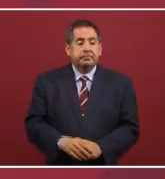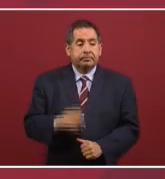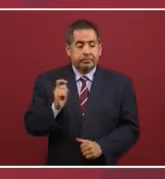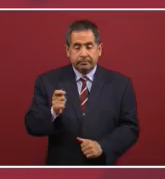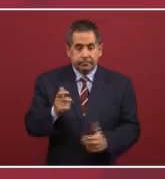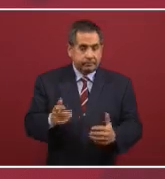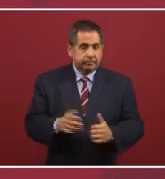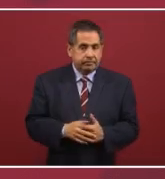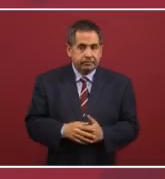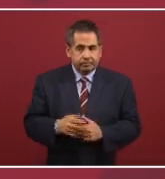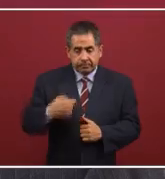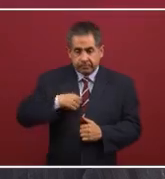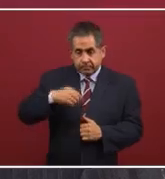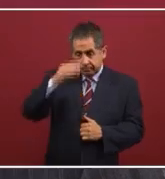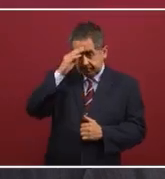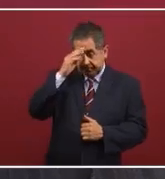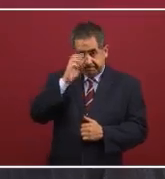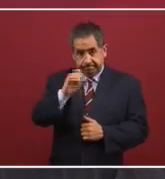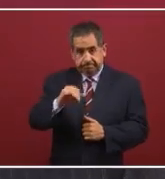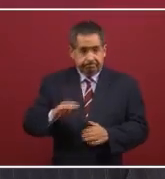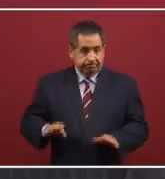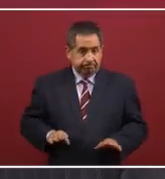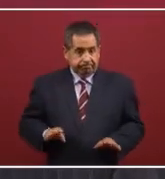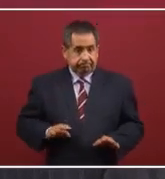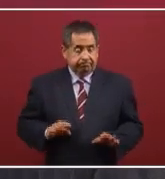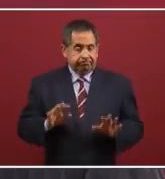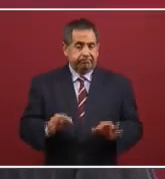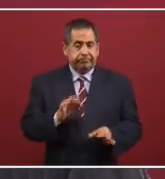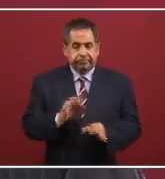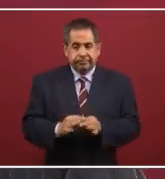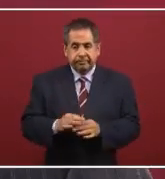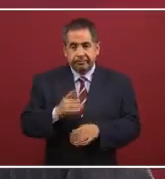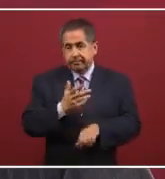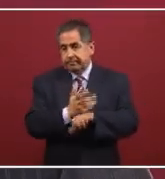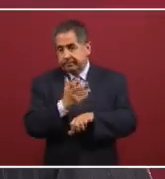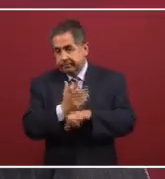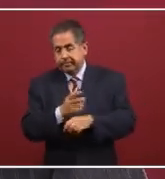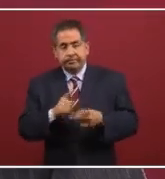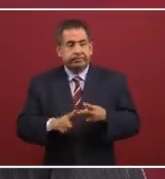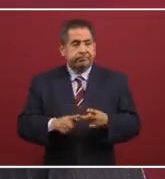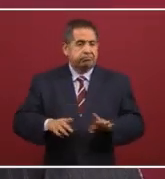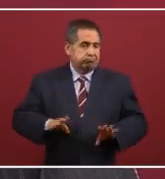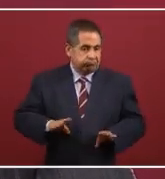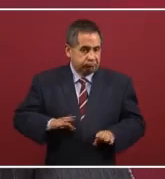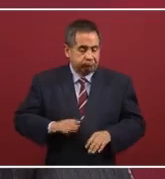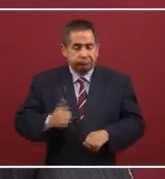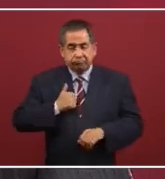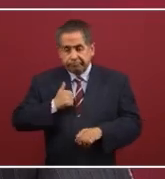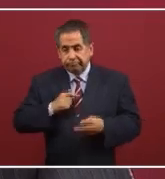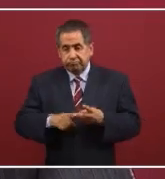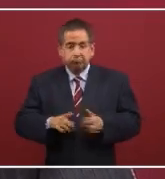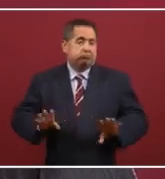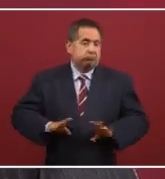que considero conviene a Estados Unidos, conviene a Canadá y le conviene a México. Pero si